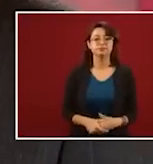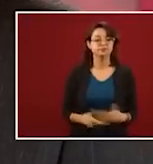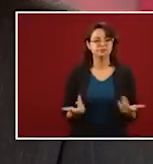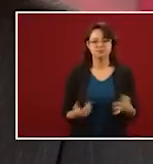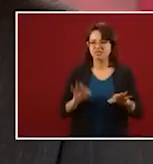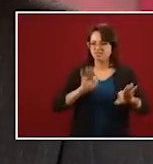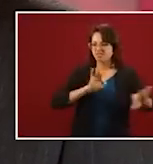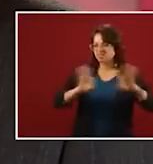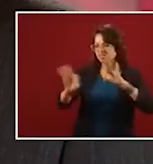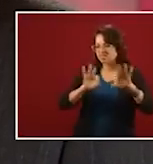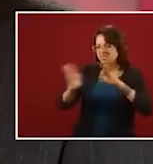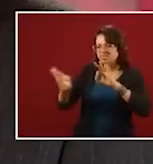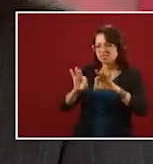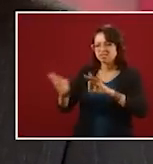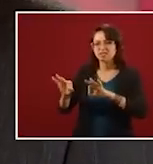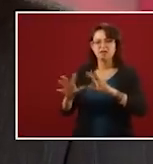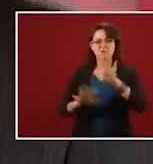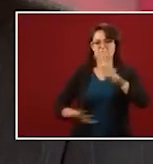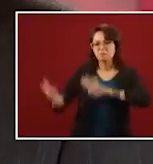manipulando,